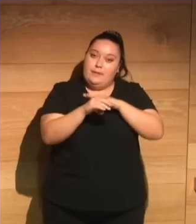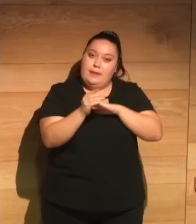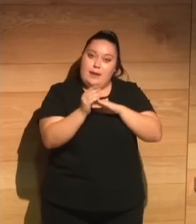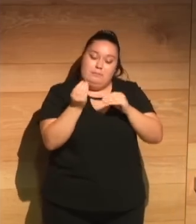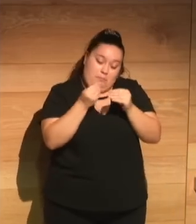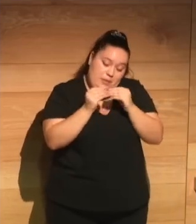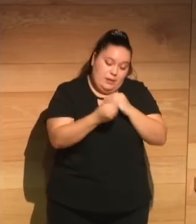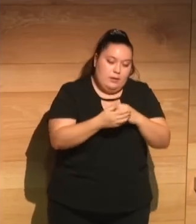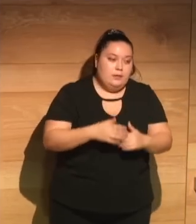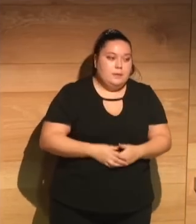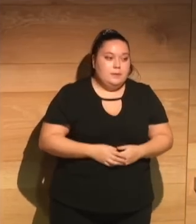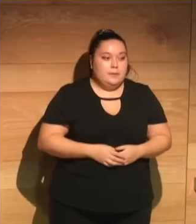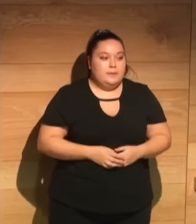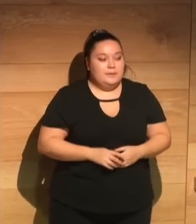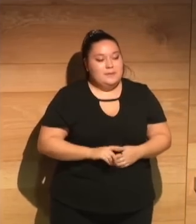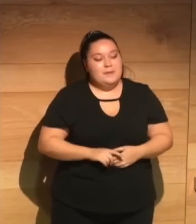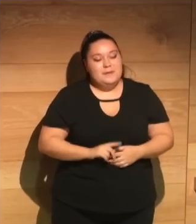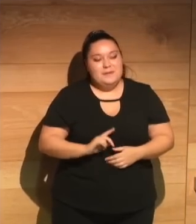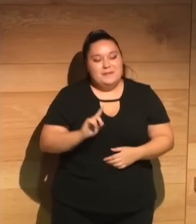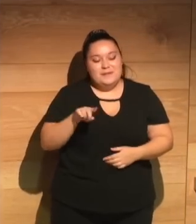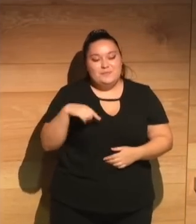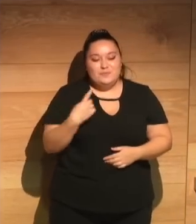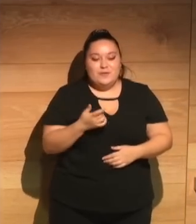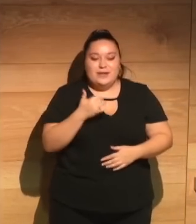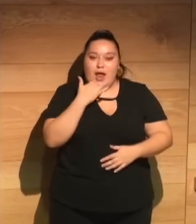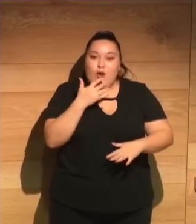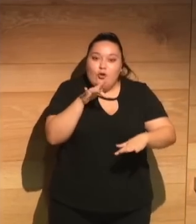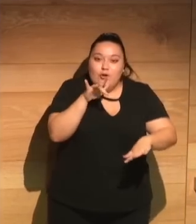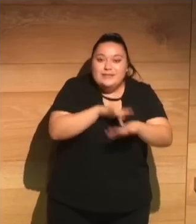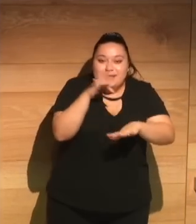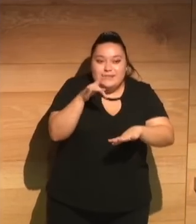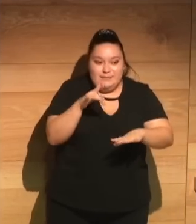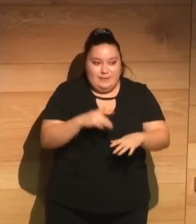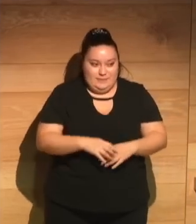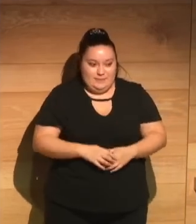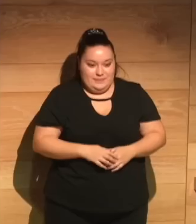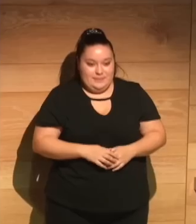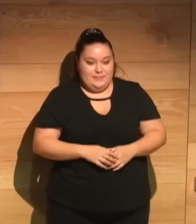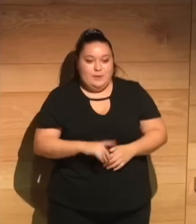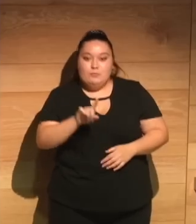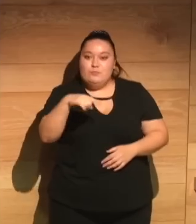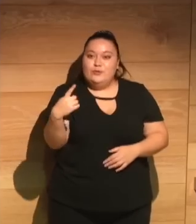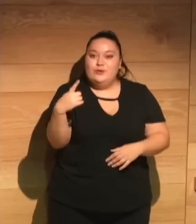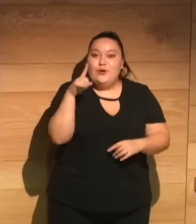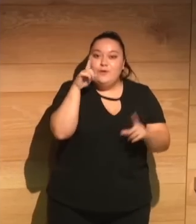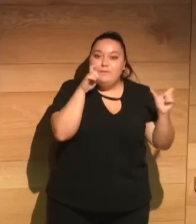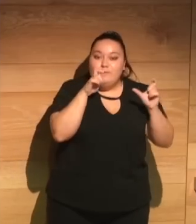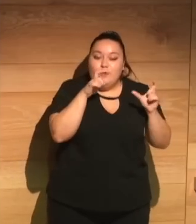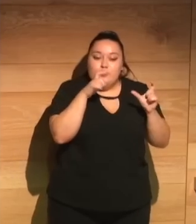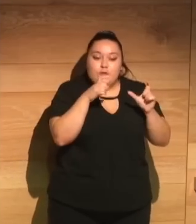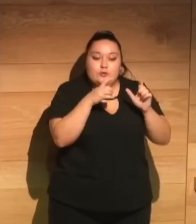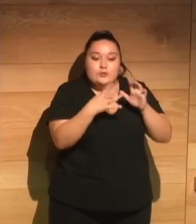material y luego un material fotosensible y un fijador. Eso es el. ¿Habéis revelado alguna vez vosotros fotos? ¿Habéis revelado?